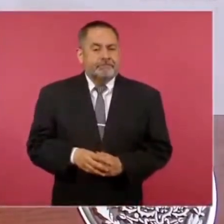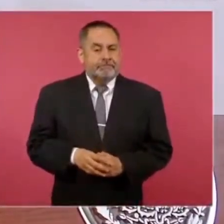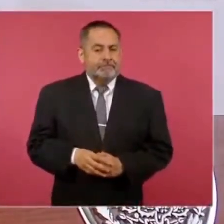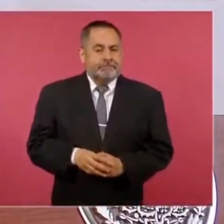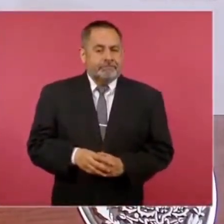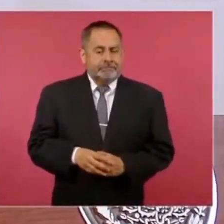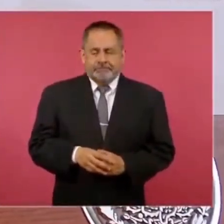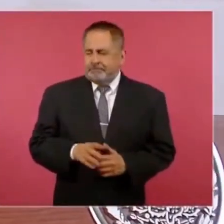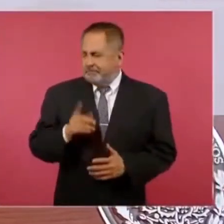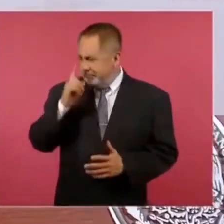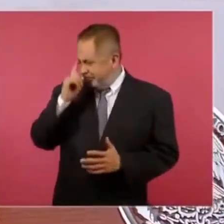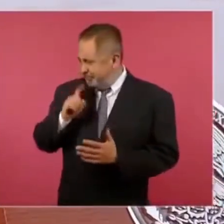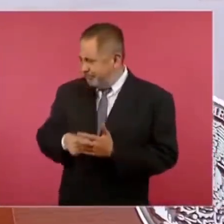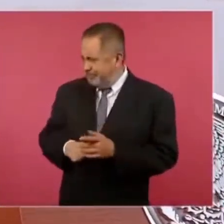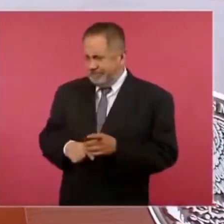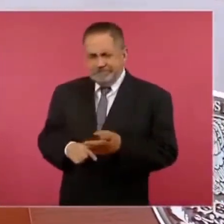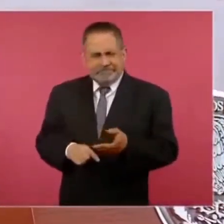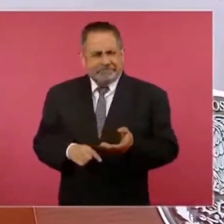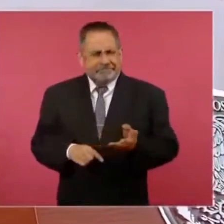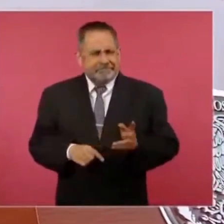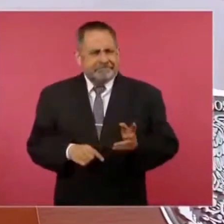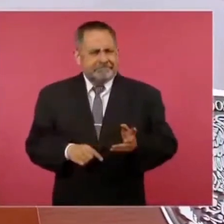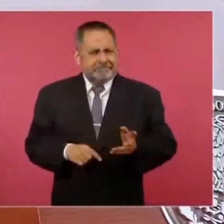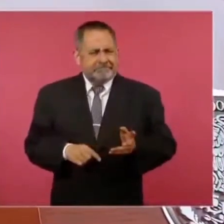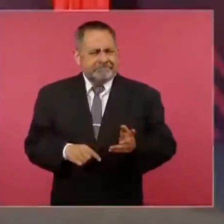yo creo que